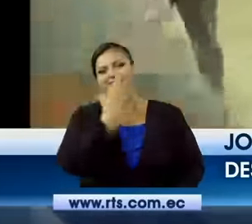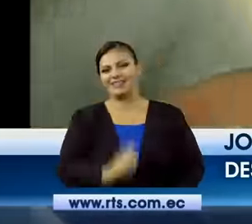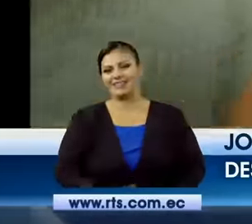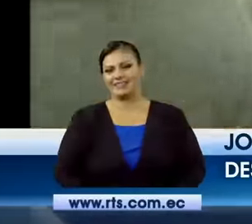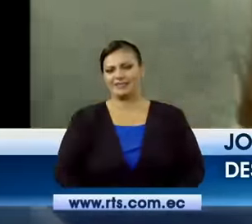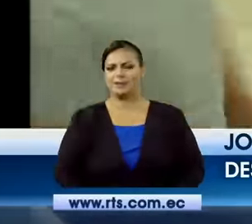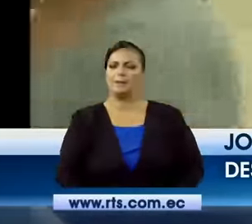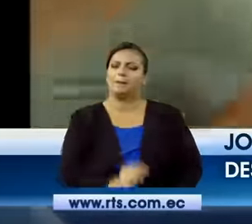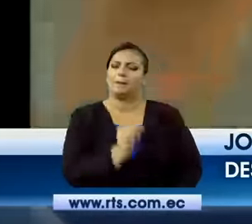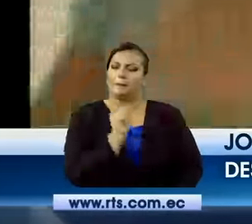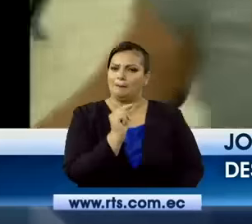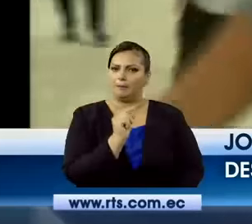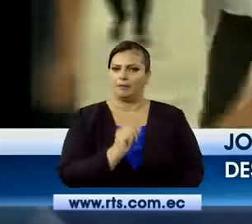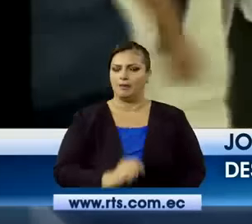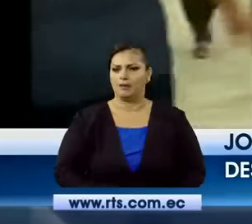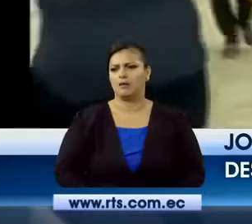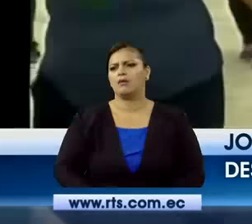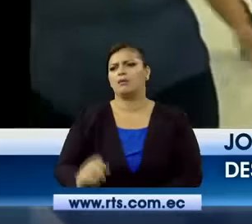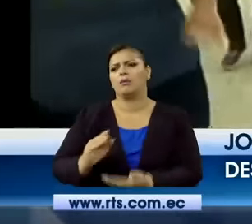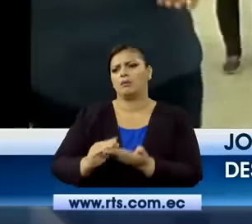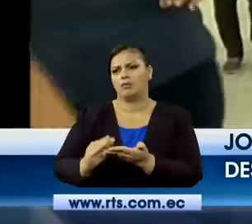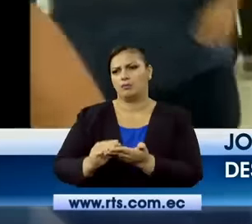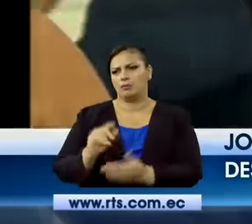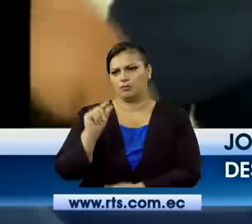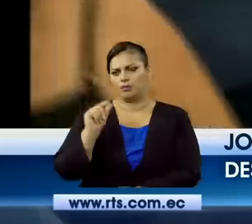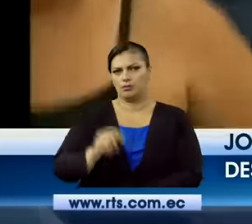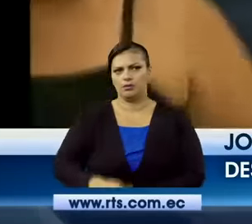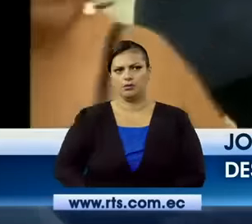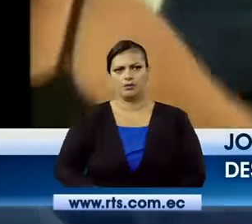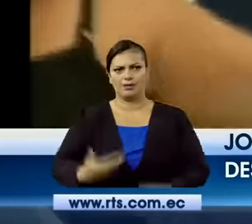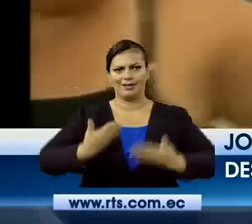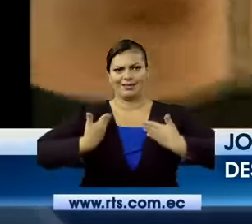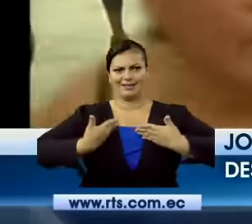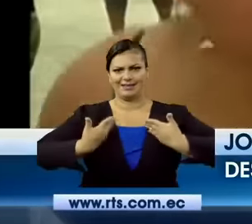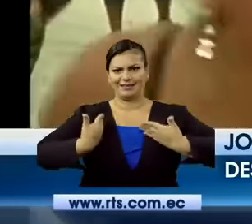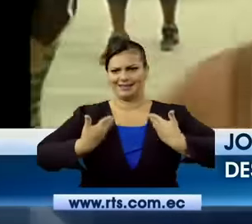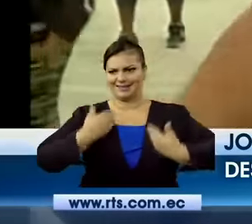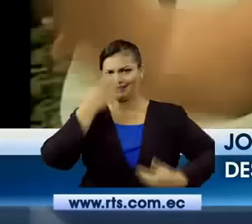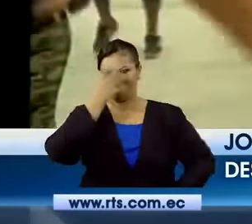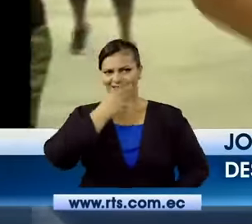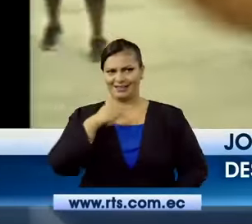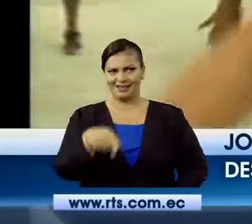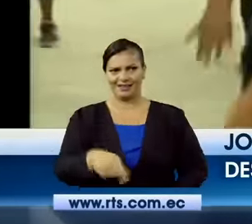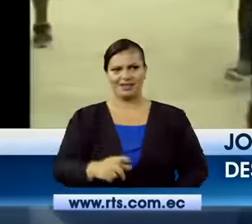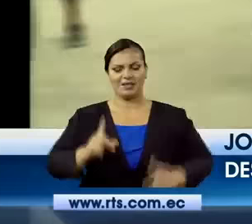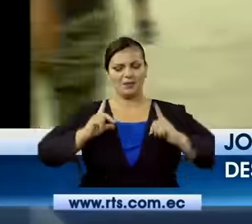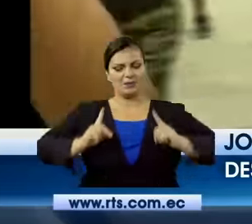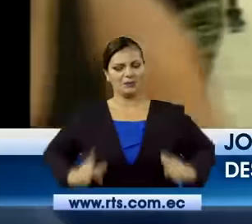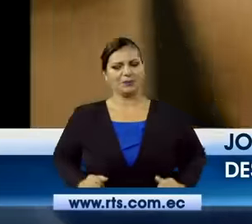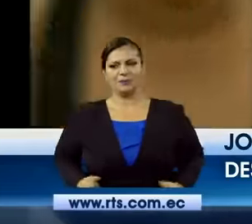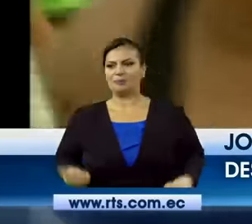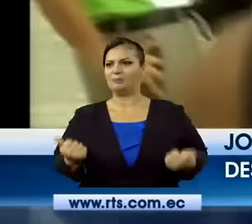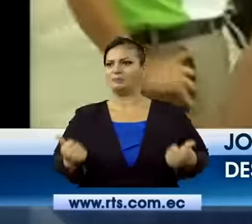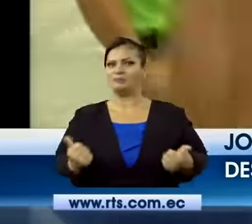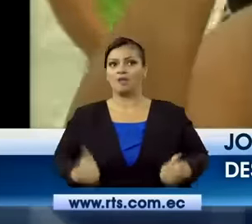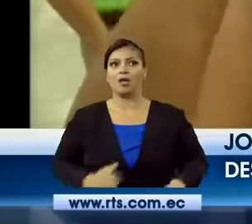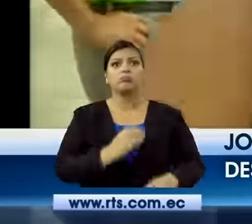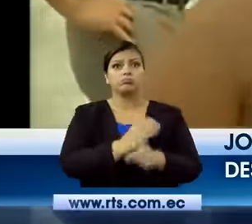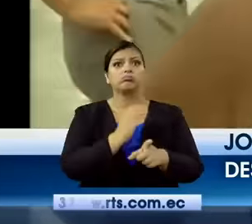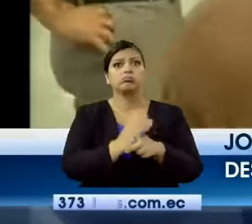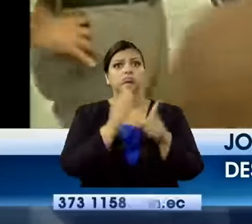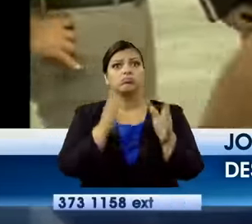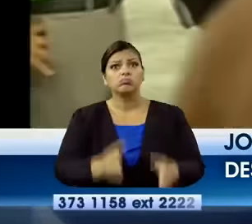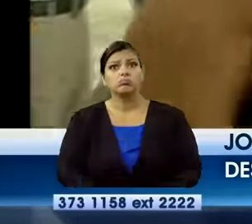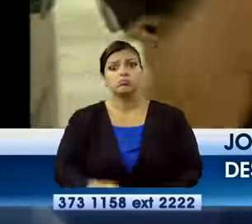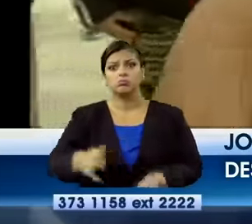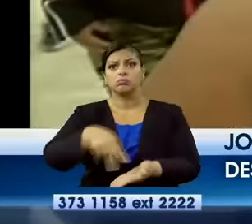un pequeño inconveniente. Ya mismo hablamos de eso, ¿cómo la estamos pasando? Bueno, súper alegre, muy bonito, es bueno para la salud. Aquí venimos, ahí vienen personas con discapacidad